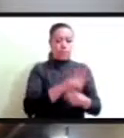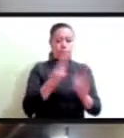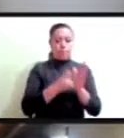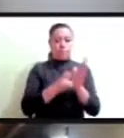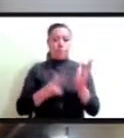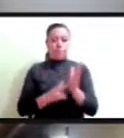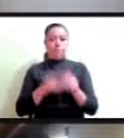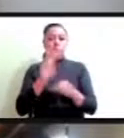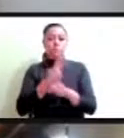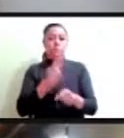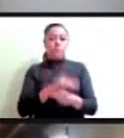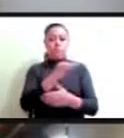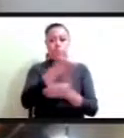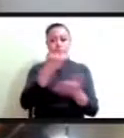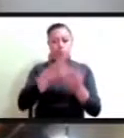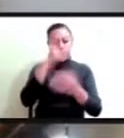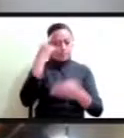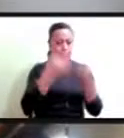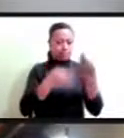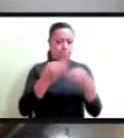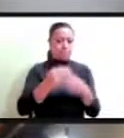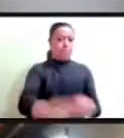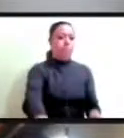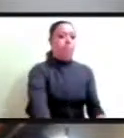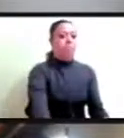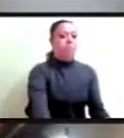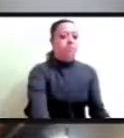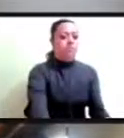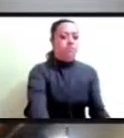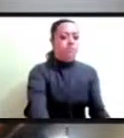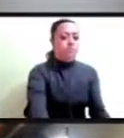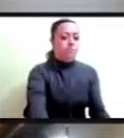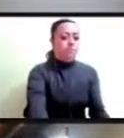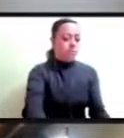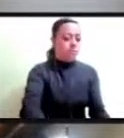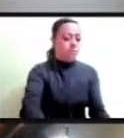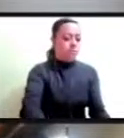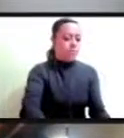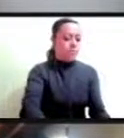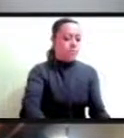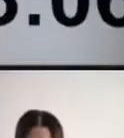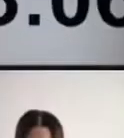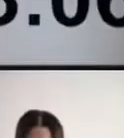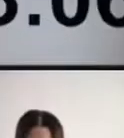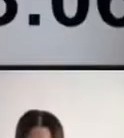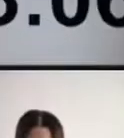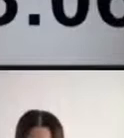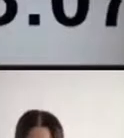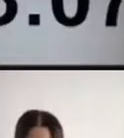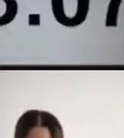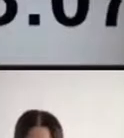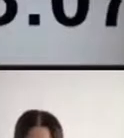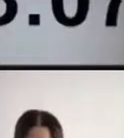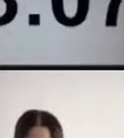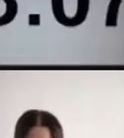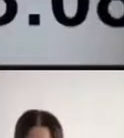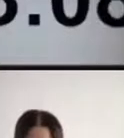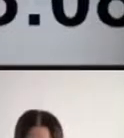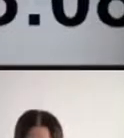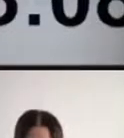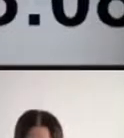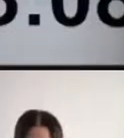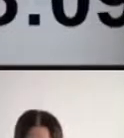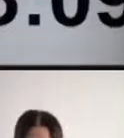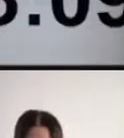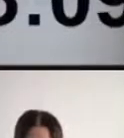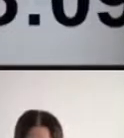espacios físicos con infraestructura y equipamiento auxiliar de transporte, así como los centros de transporte modal. Con base